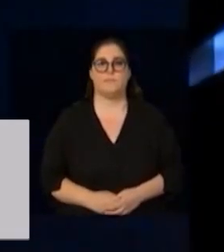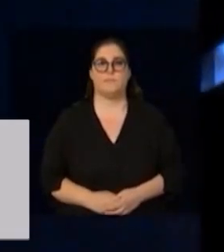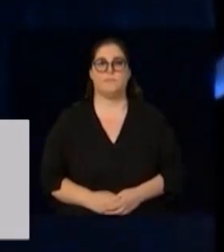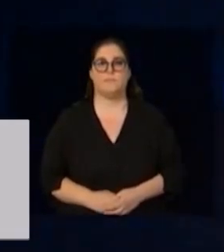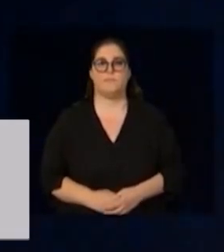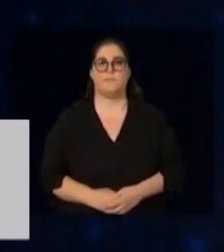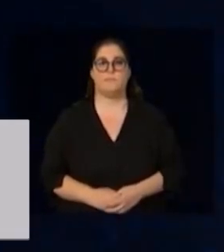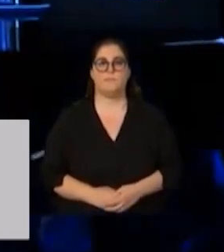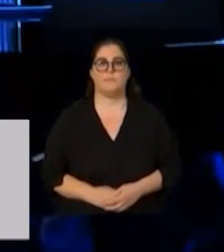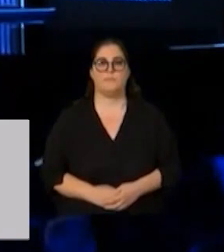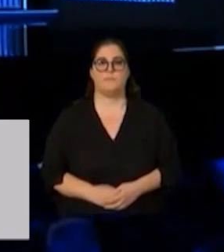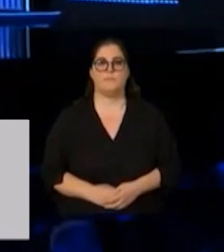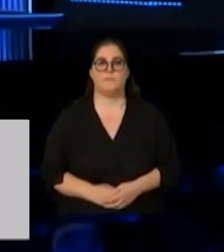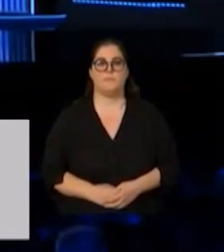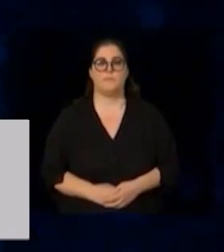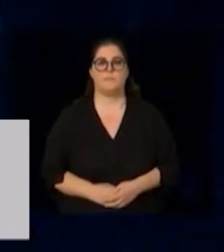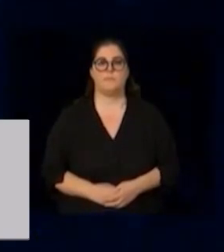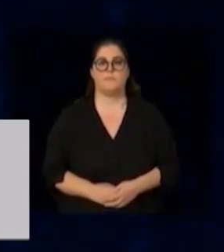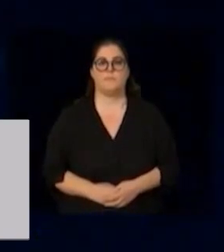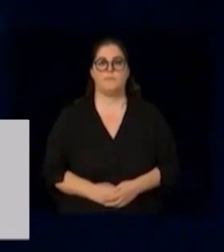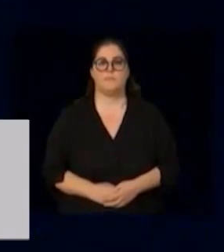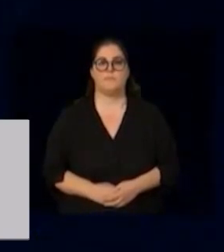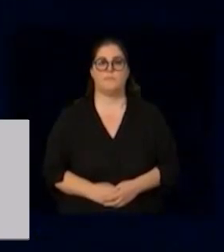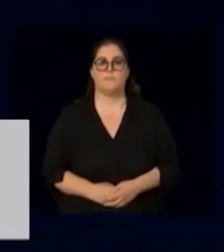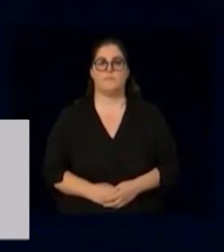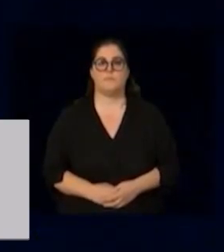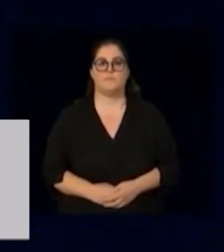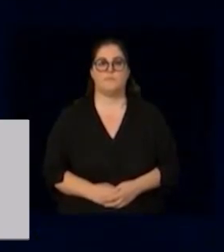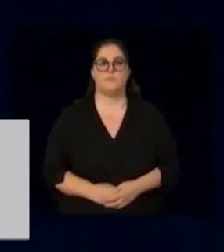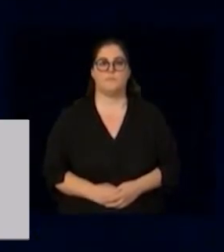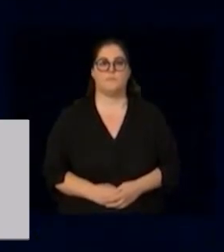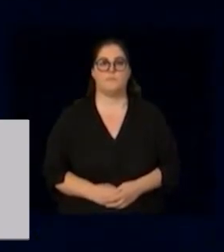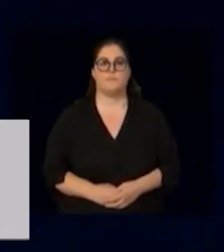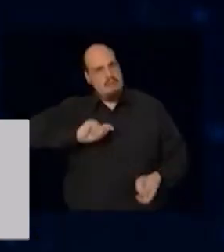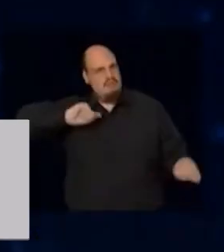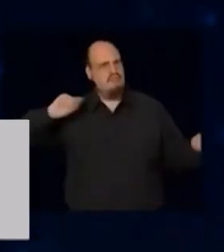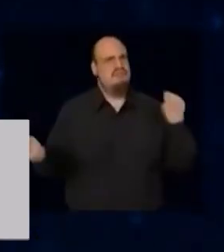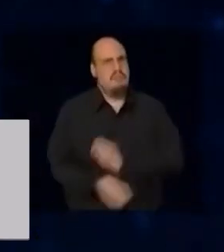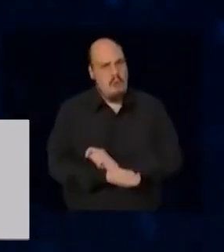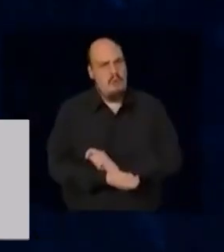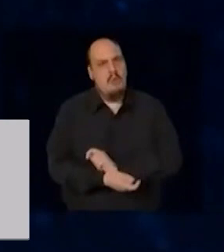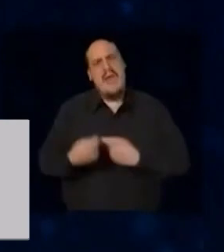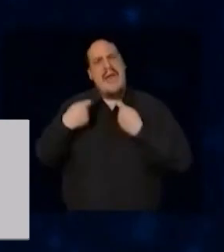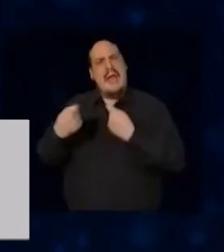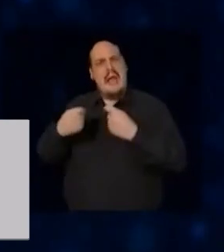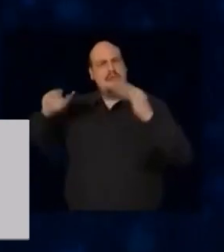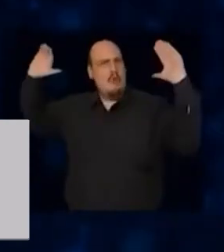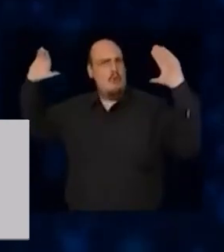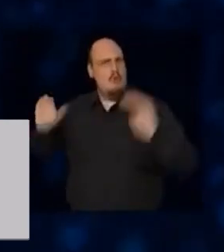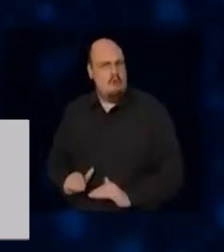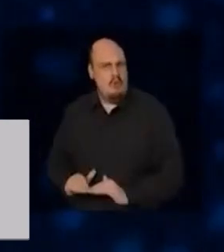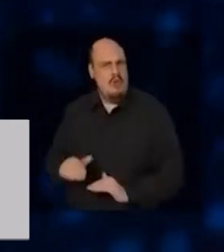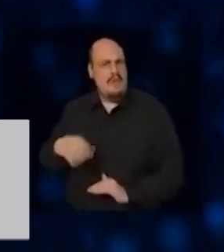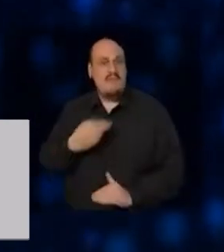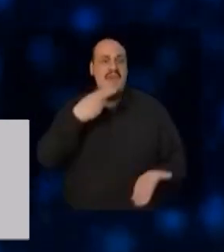estos ejes temáticos: la economía, la educación y derechos humanos y convivencia democrática. En economía, Javier